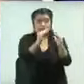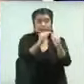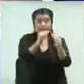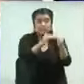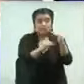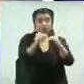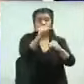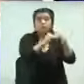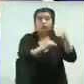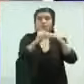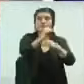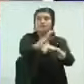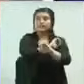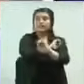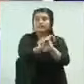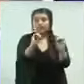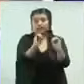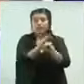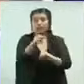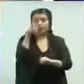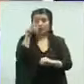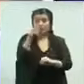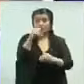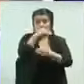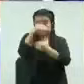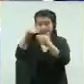señor ministro. Y ustedes